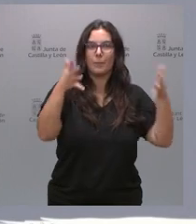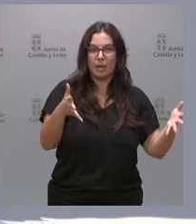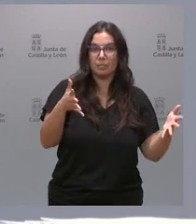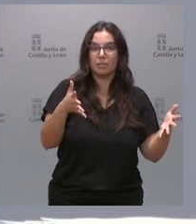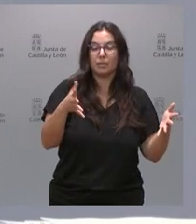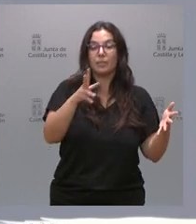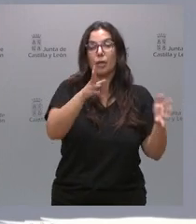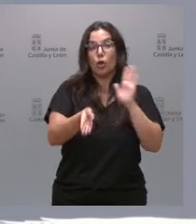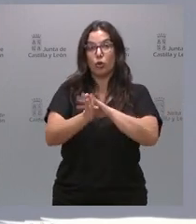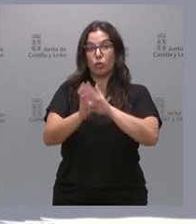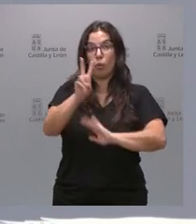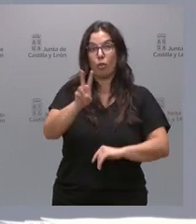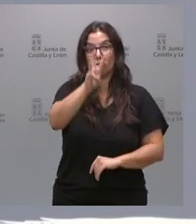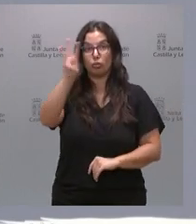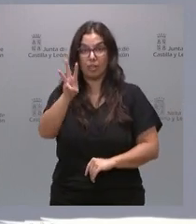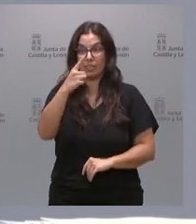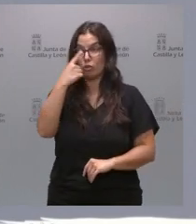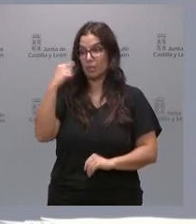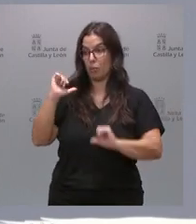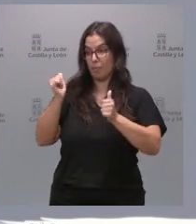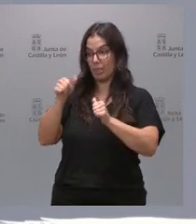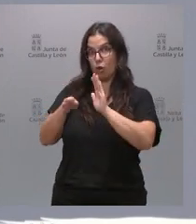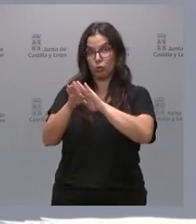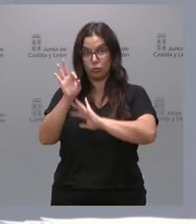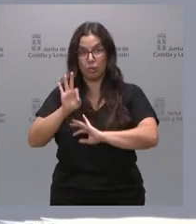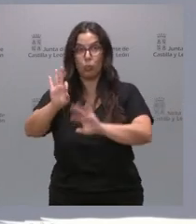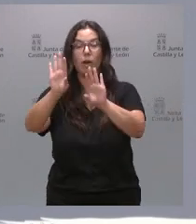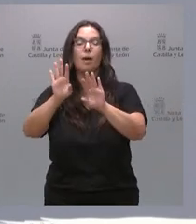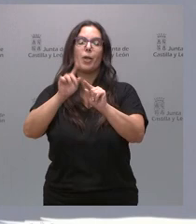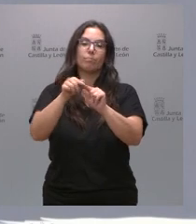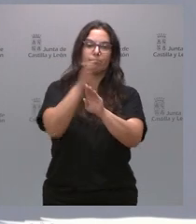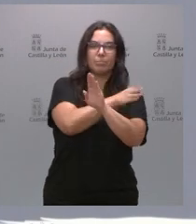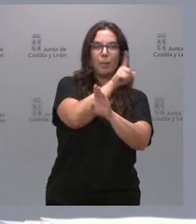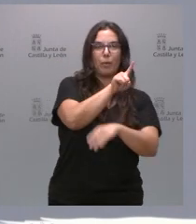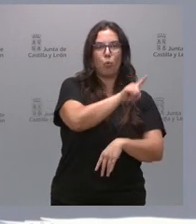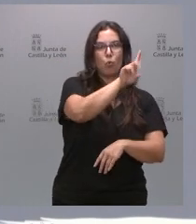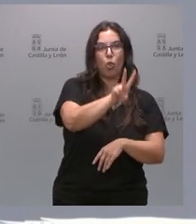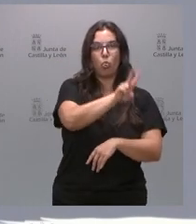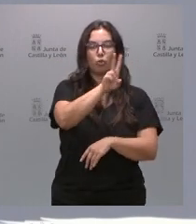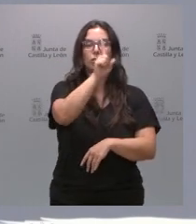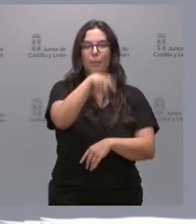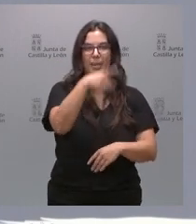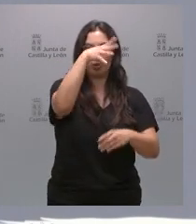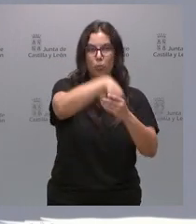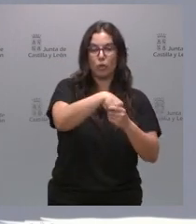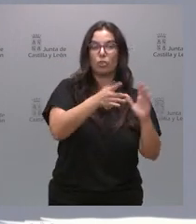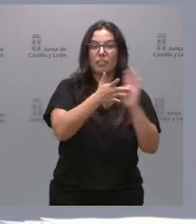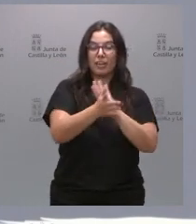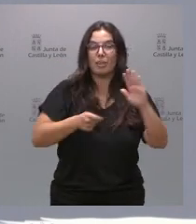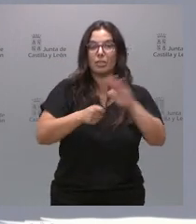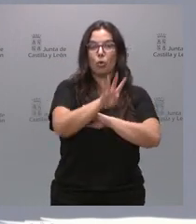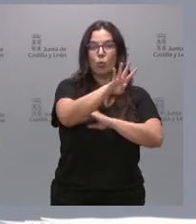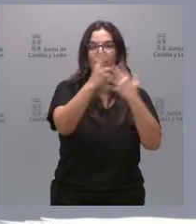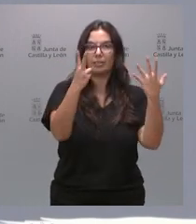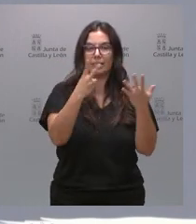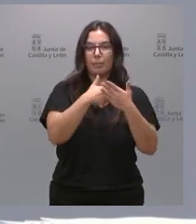habíamos puesto en marcha de dos a tres años en el curso anterior pero poniendo por primera vez la educación de uno a dos años esto supone una inversión de 47